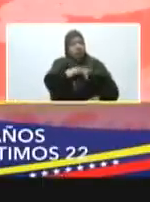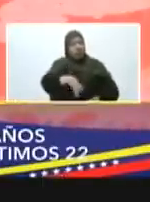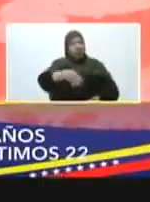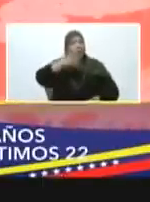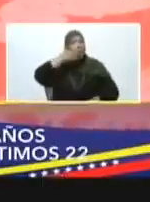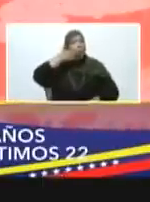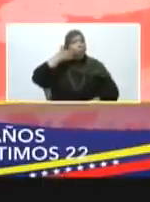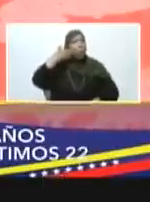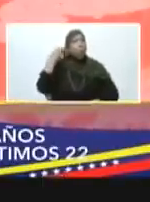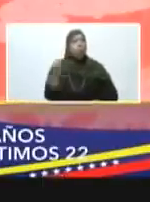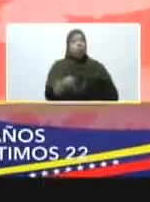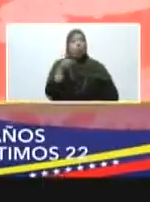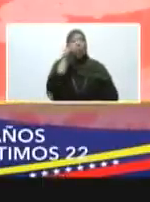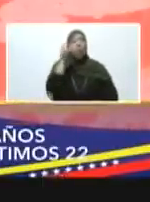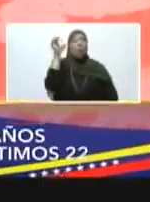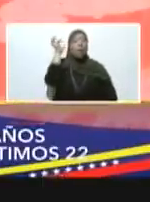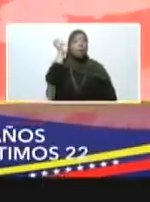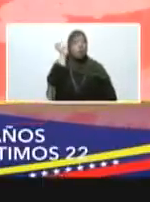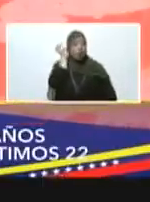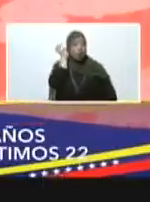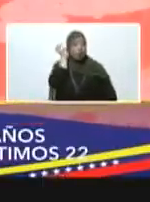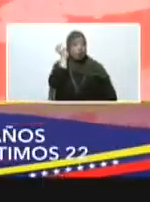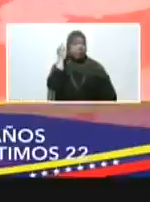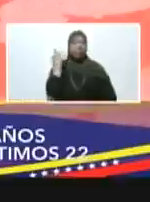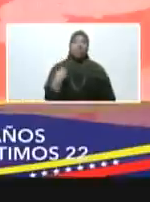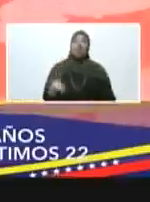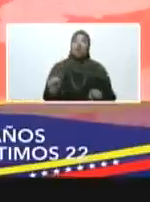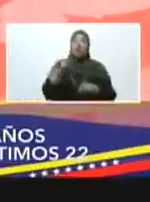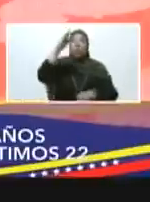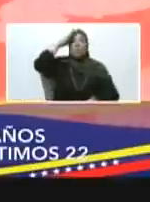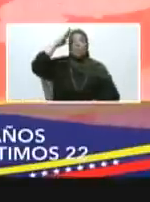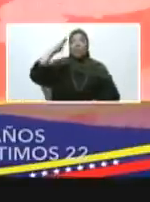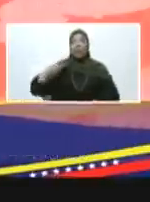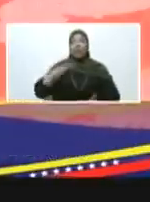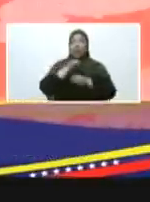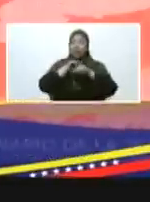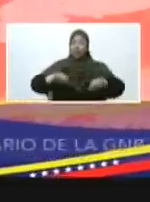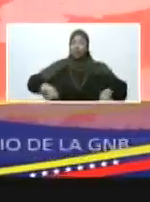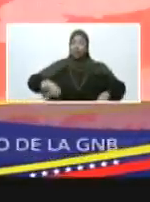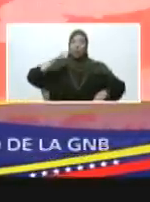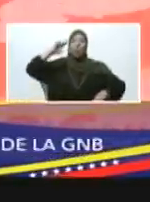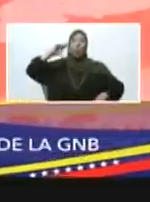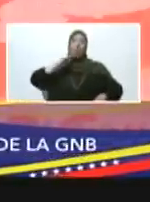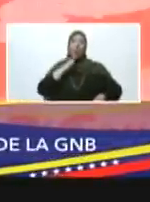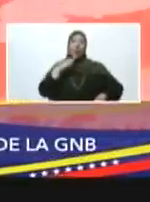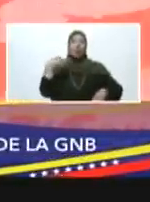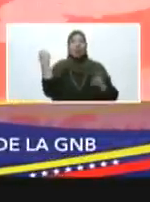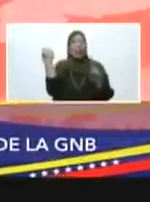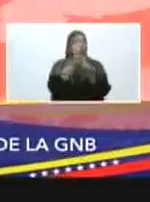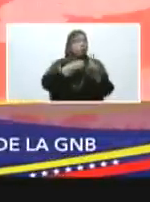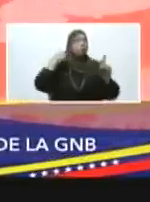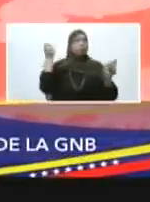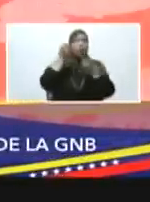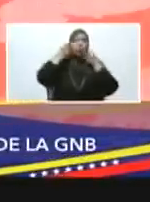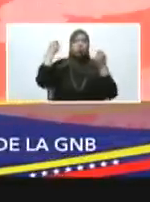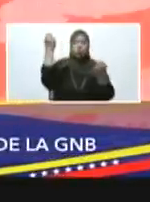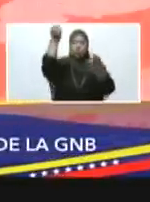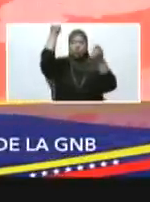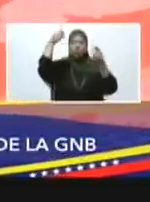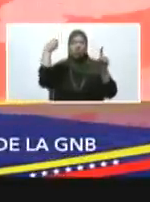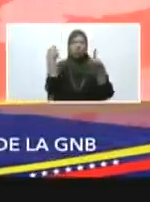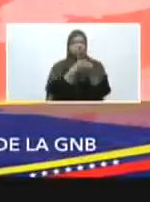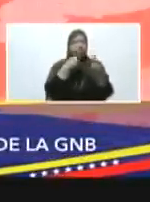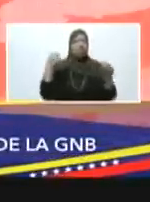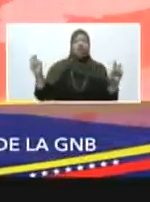del esfuerzo que se hace. Hombres y mujeres de la Guardia Nacional Bolivariana, al combate, a la batalla y